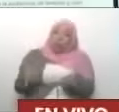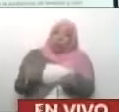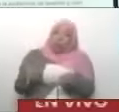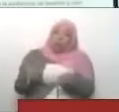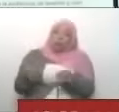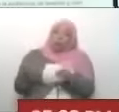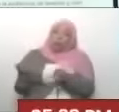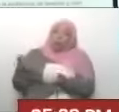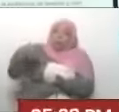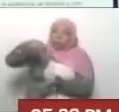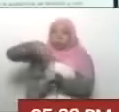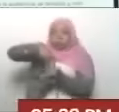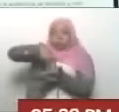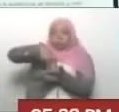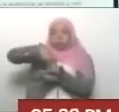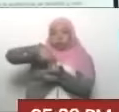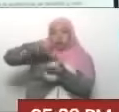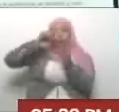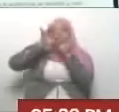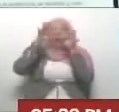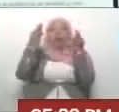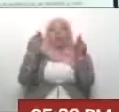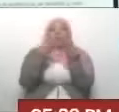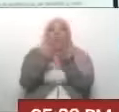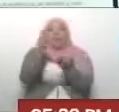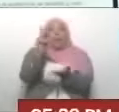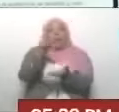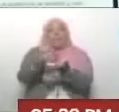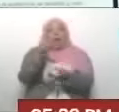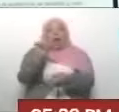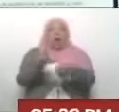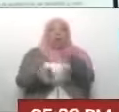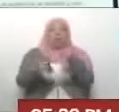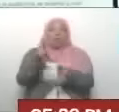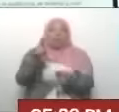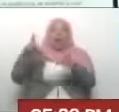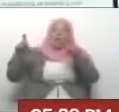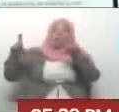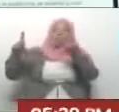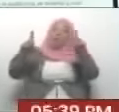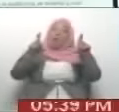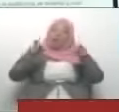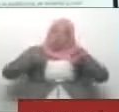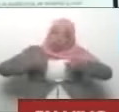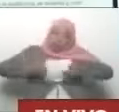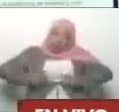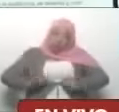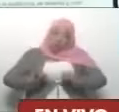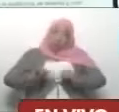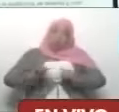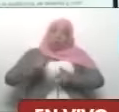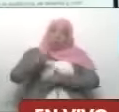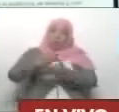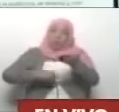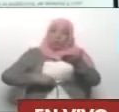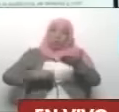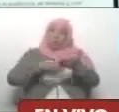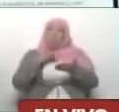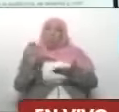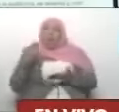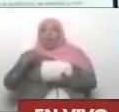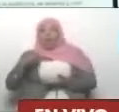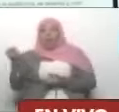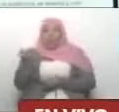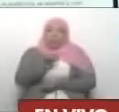de pie y se dirigió directamente a las familias presentes, algunas de las cuales sostenían fotografías de sus hijos que afirmaban habían sido perjudicados